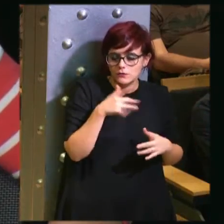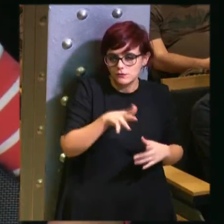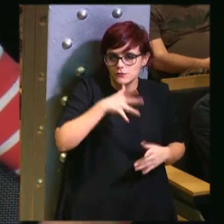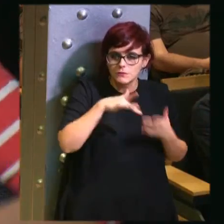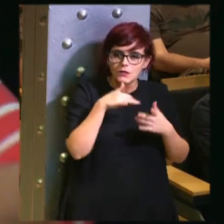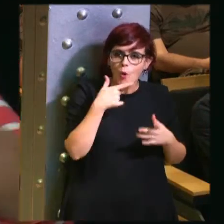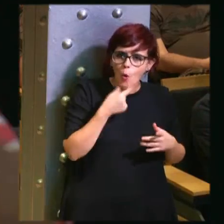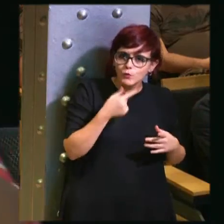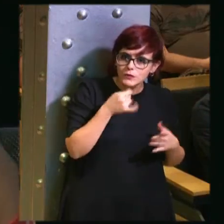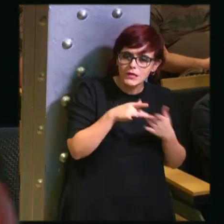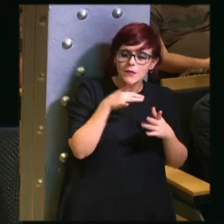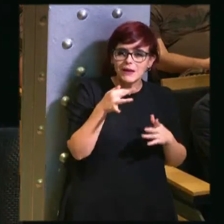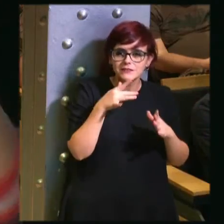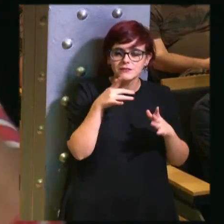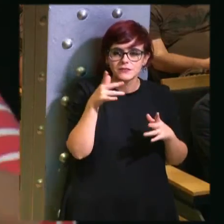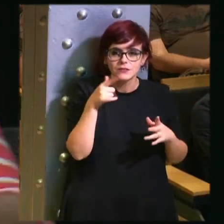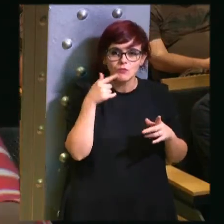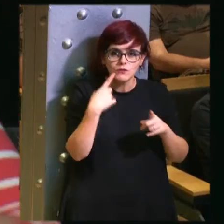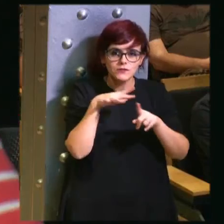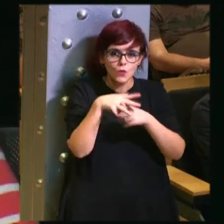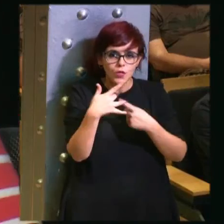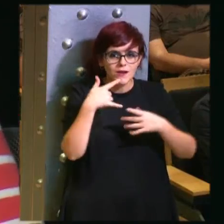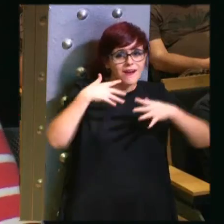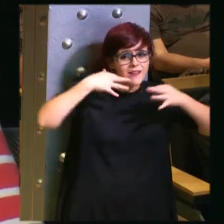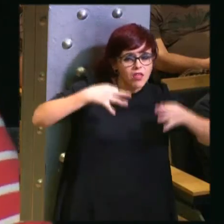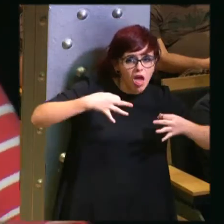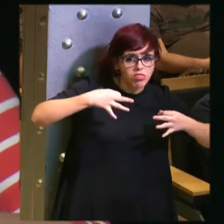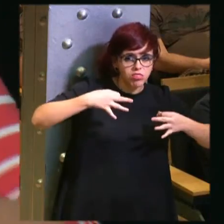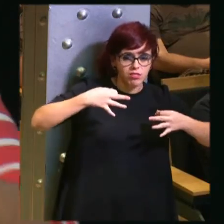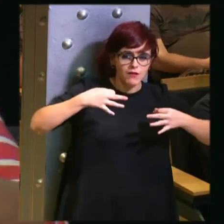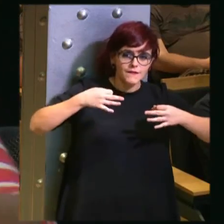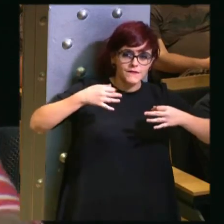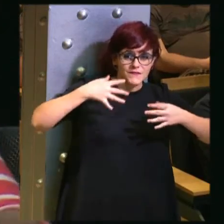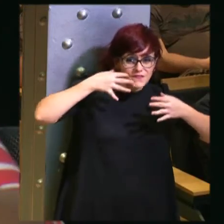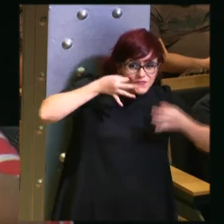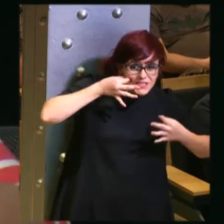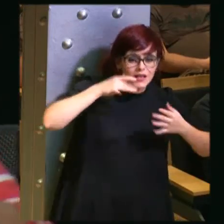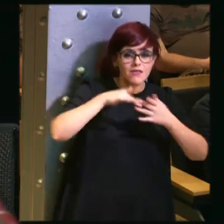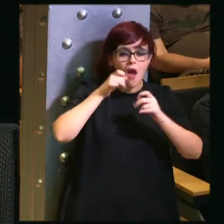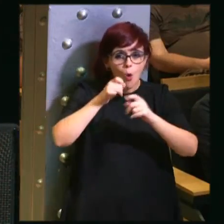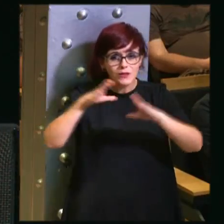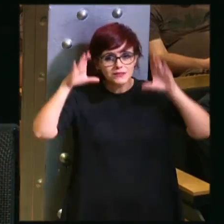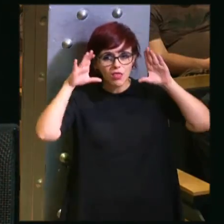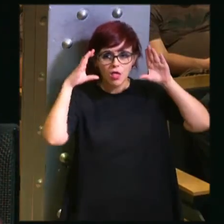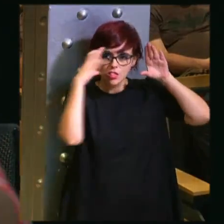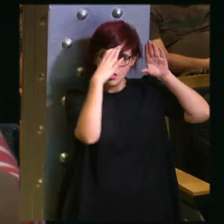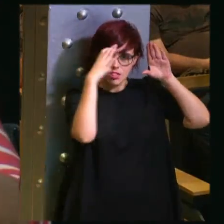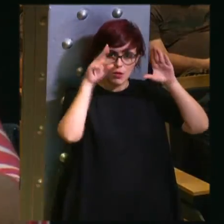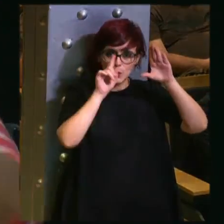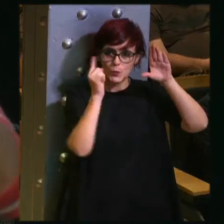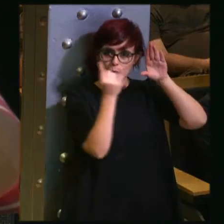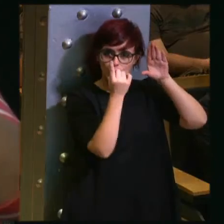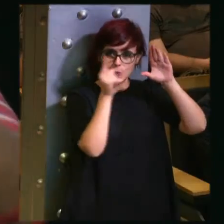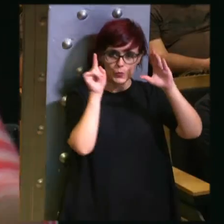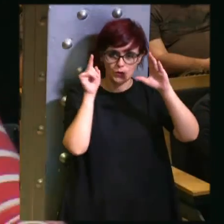porque la capacidad ya no es solo dices, bueno, es que me combina la realidad física con la aumentada, sino es que además te puedes acercar, puedes girar